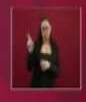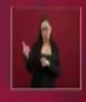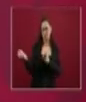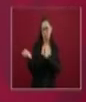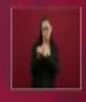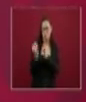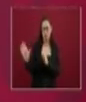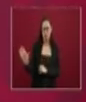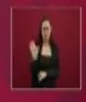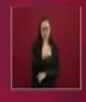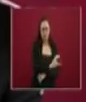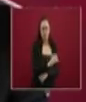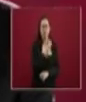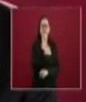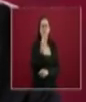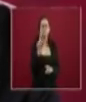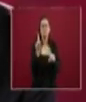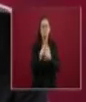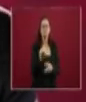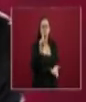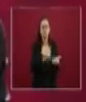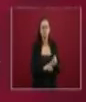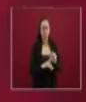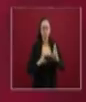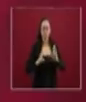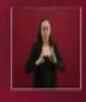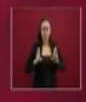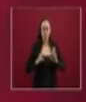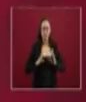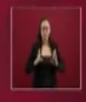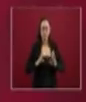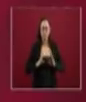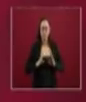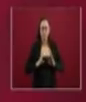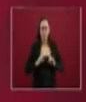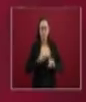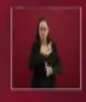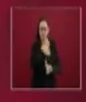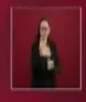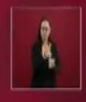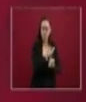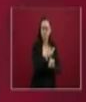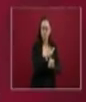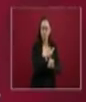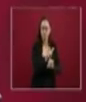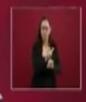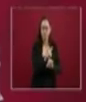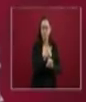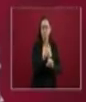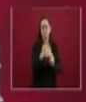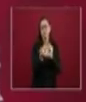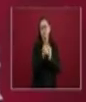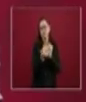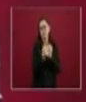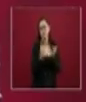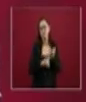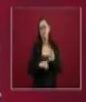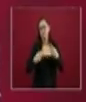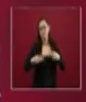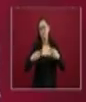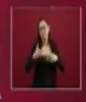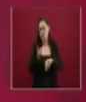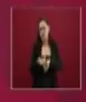pues porque yo creo que es un tema que nos toca a todos y en donde lo que está fuera de la ecuación